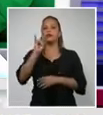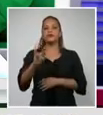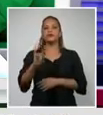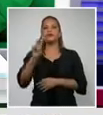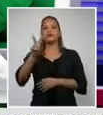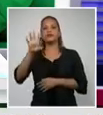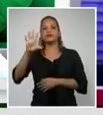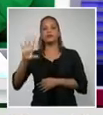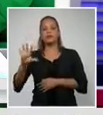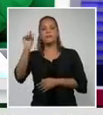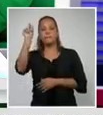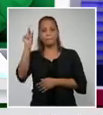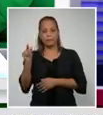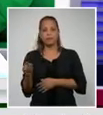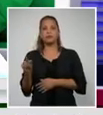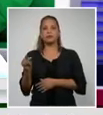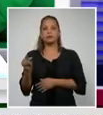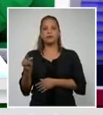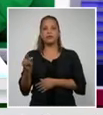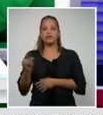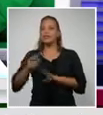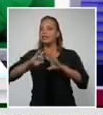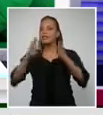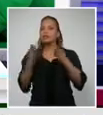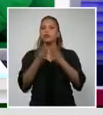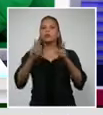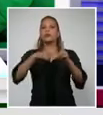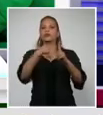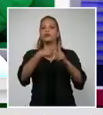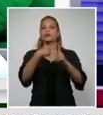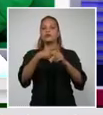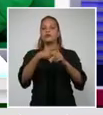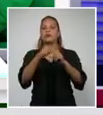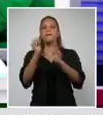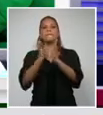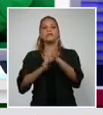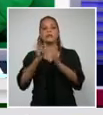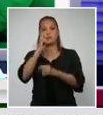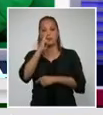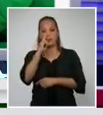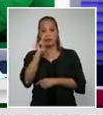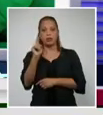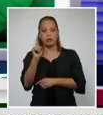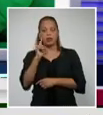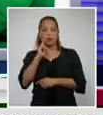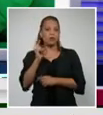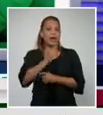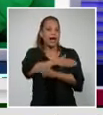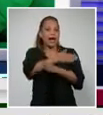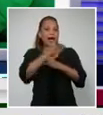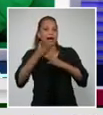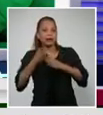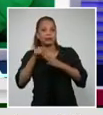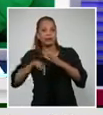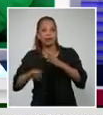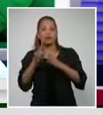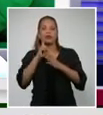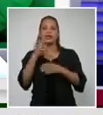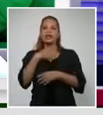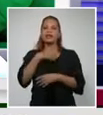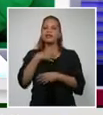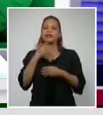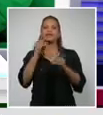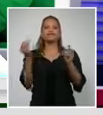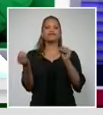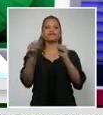10.925 personas de los diagnosticados del 1 de noviembre a la fecha que tienen como fuente de